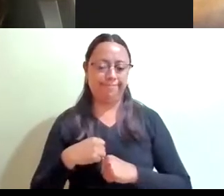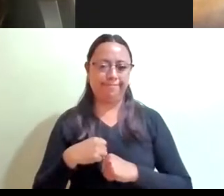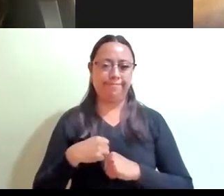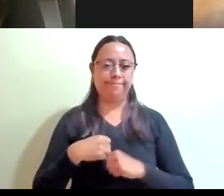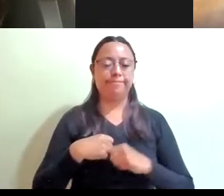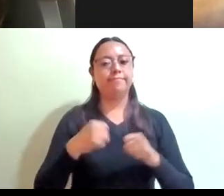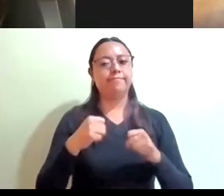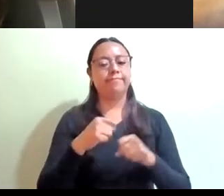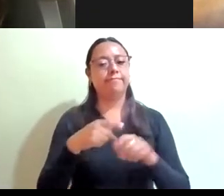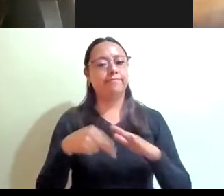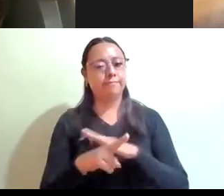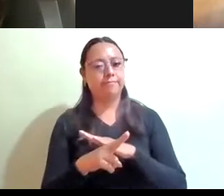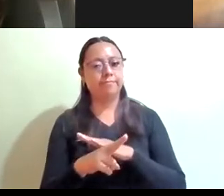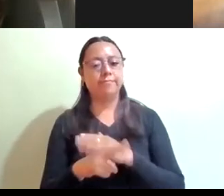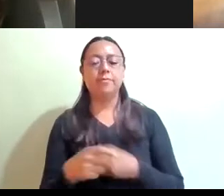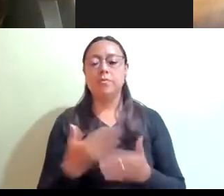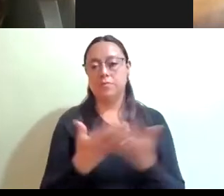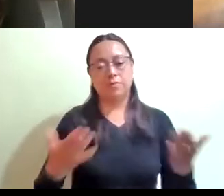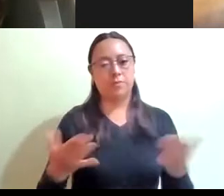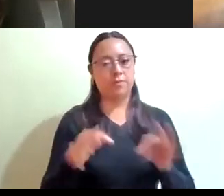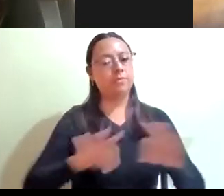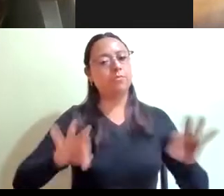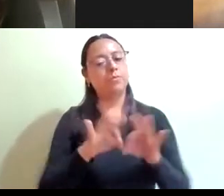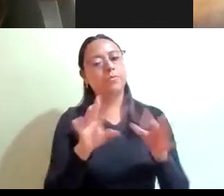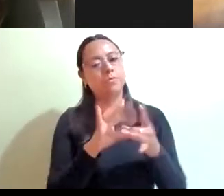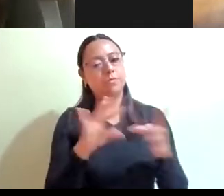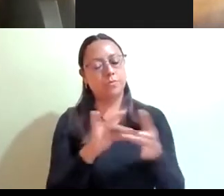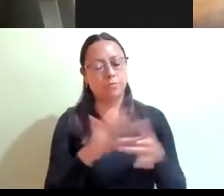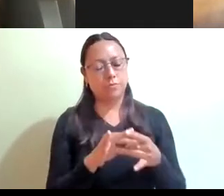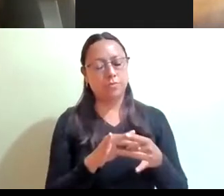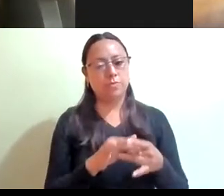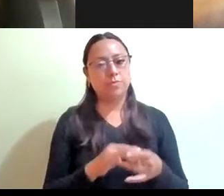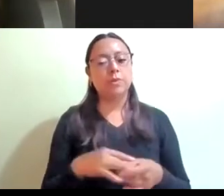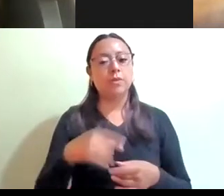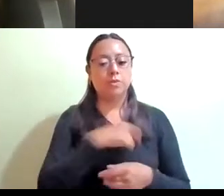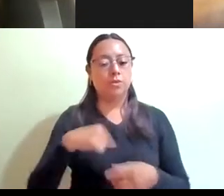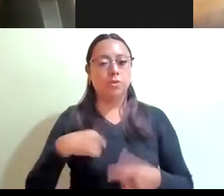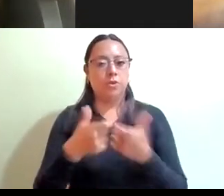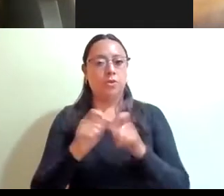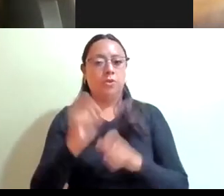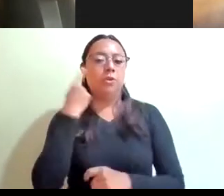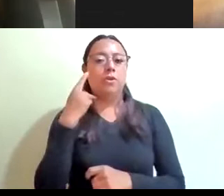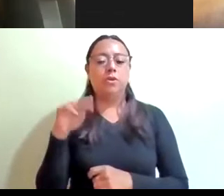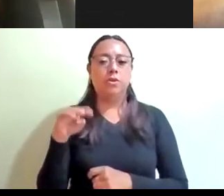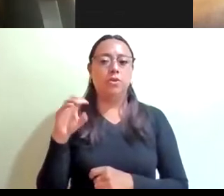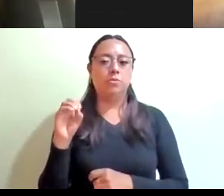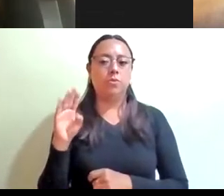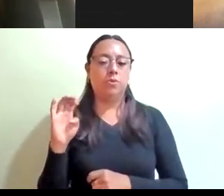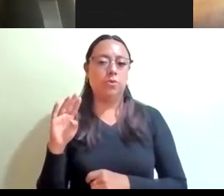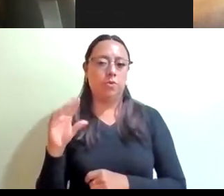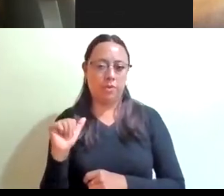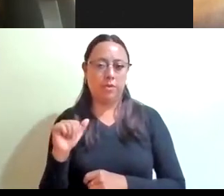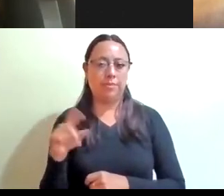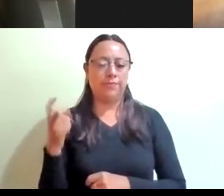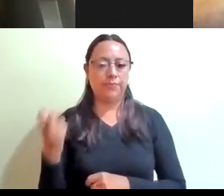señalar que en Morena estamos considerando viable que la misma sea desahogada en